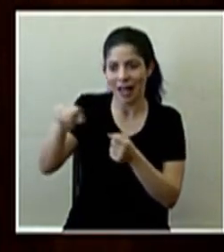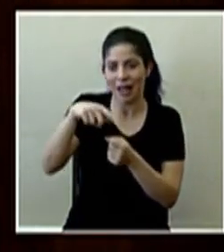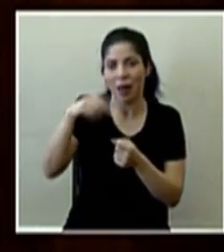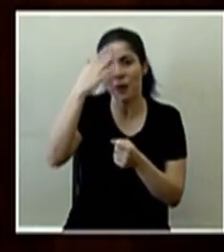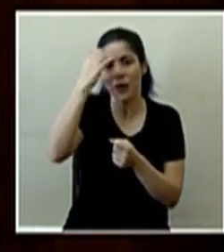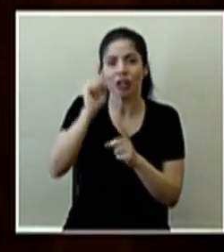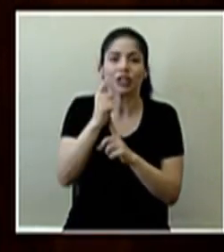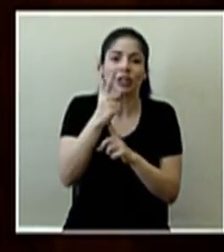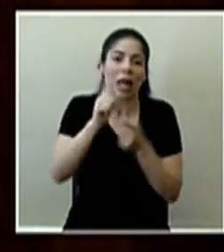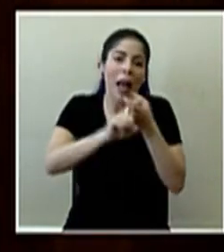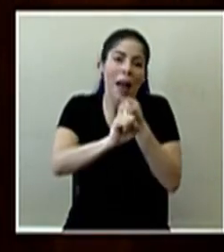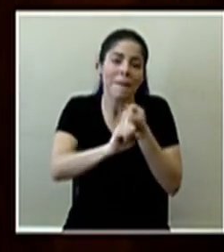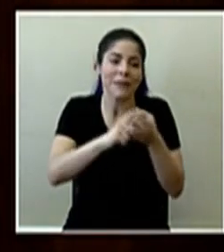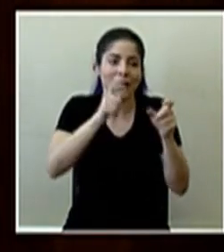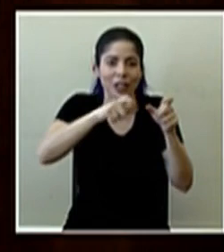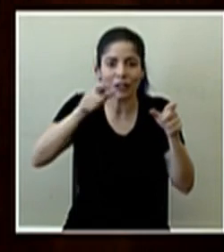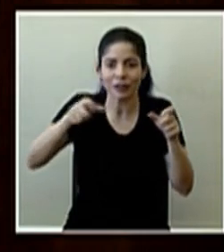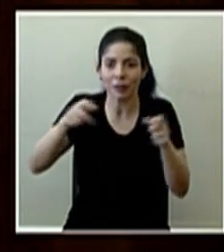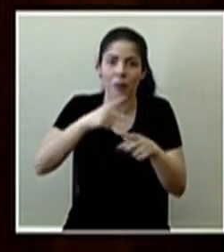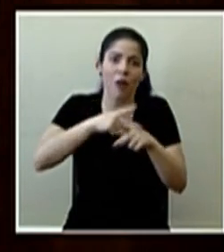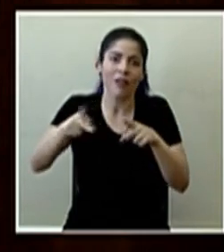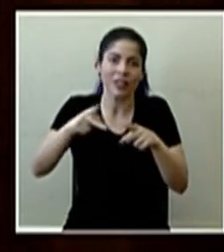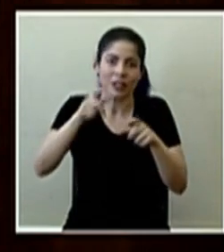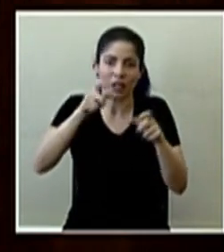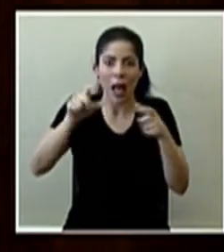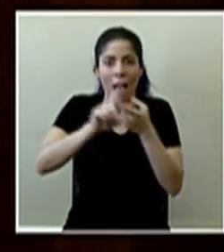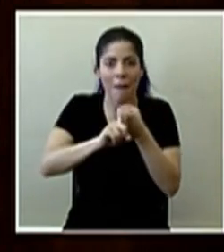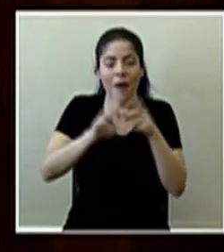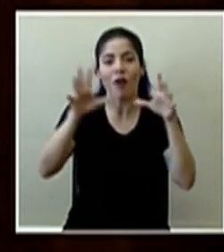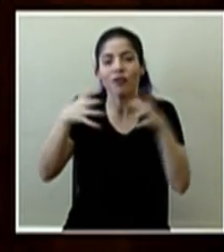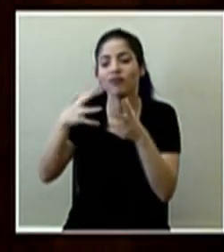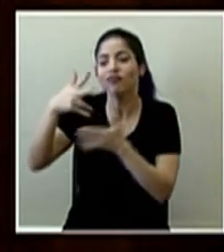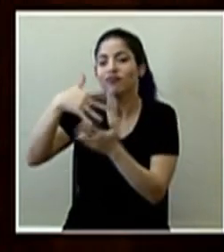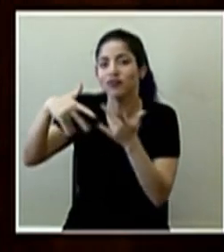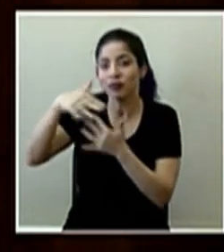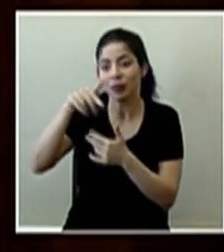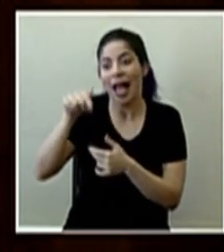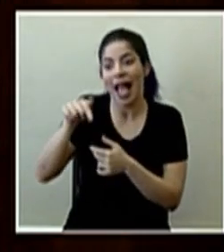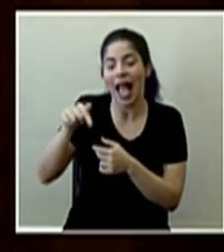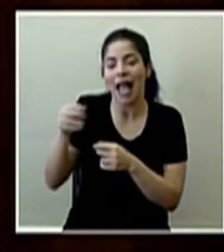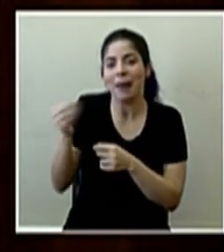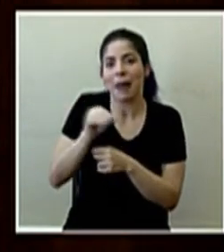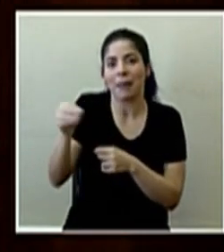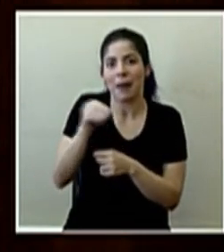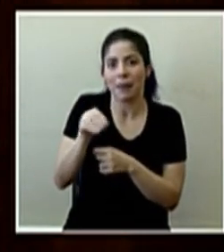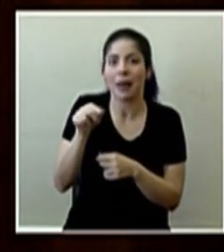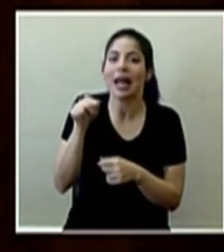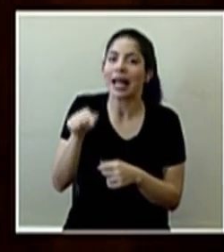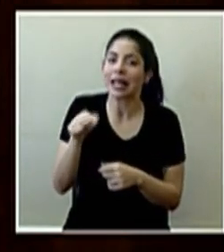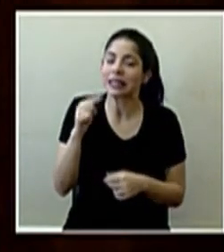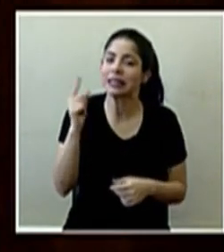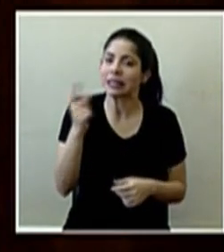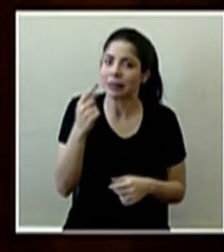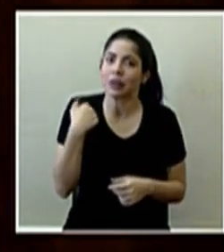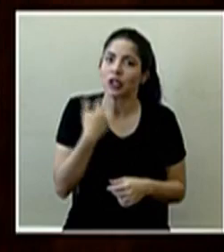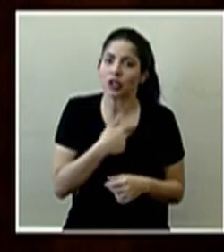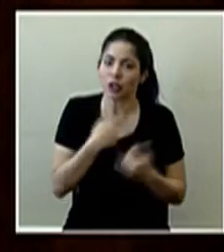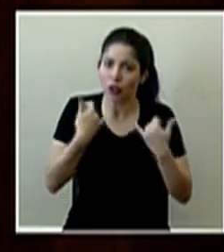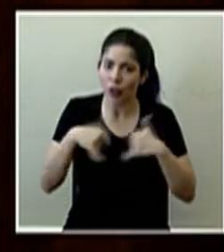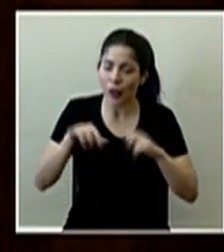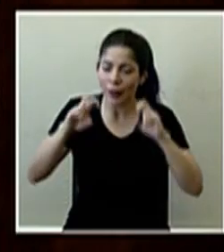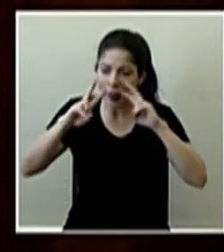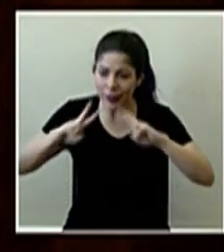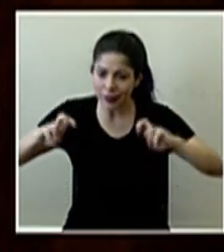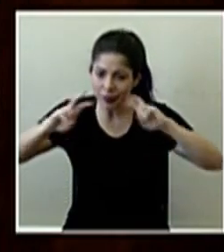relaciones sociales entre diferentes profesionales y eso es algo que siempre estamos valorando,